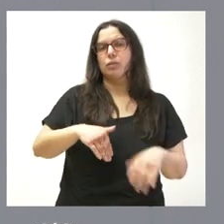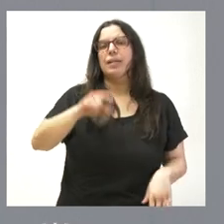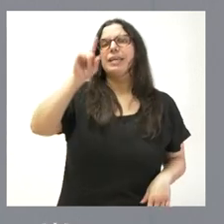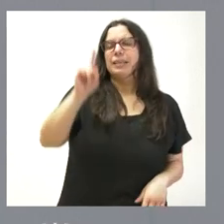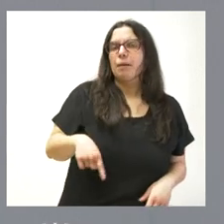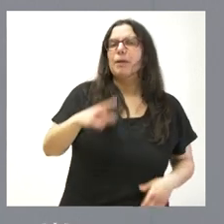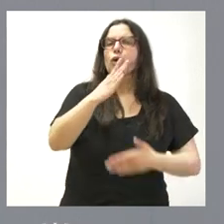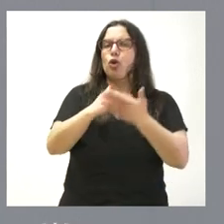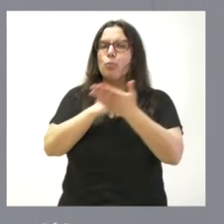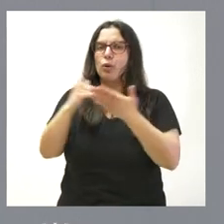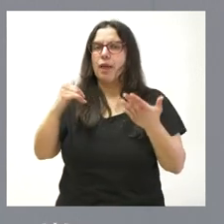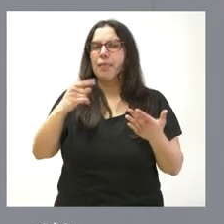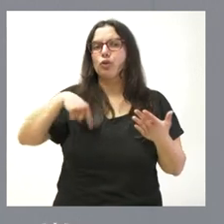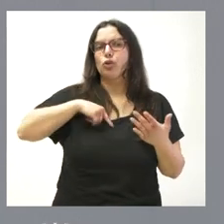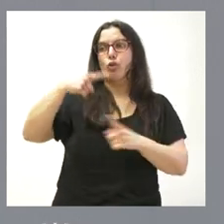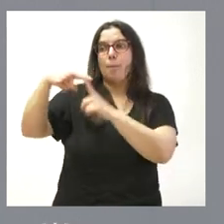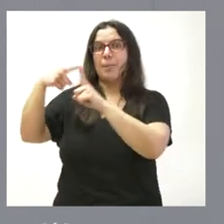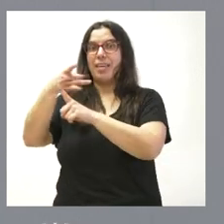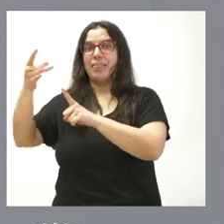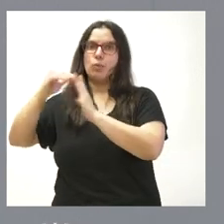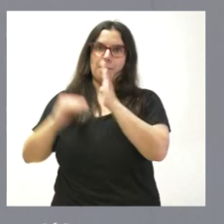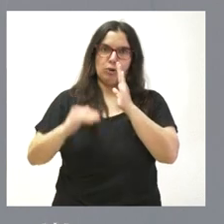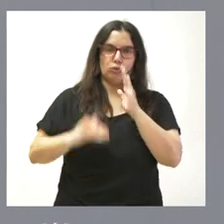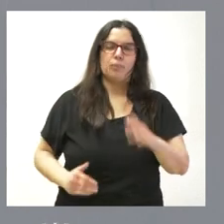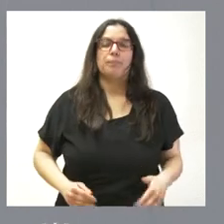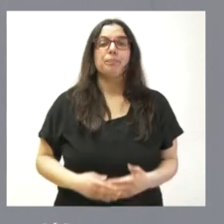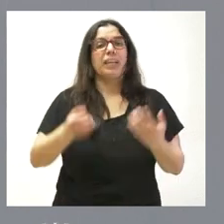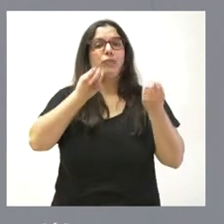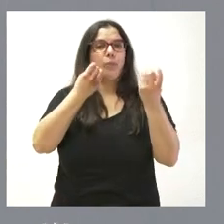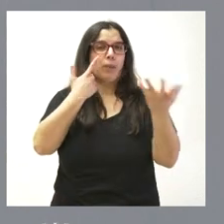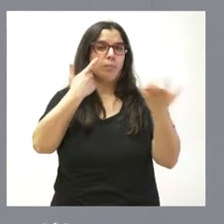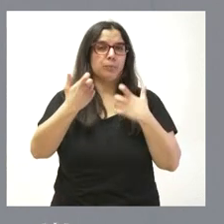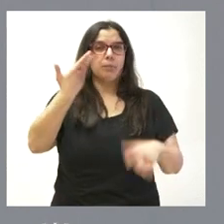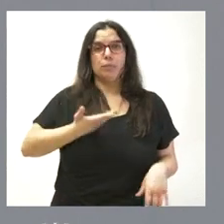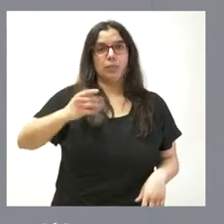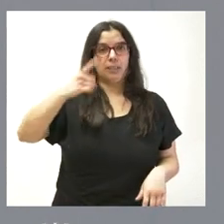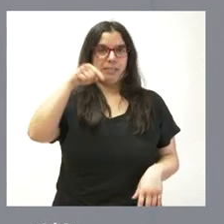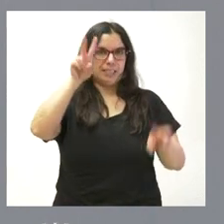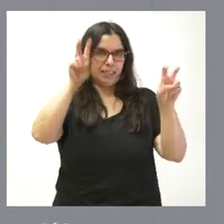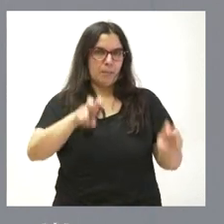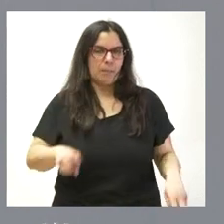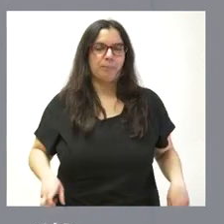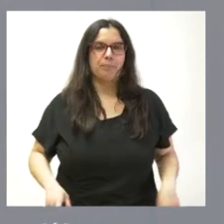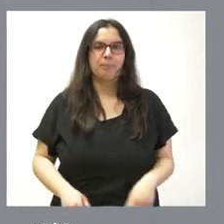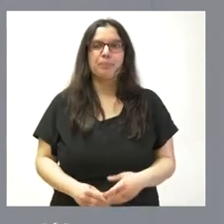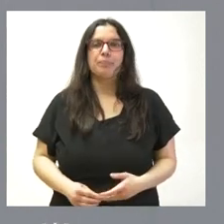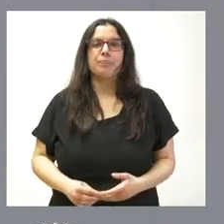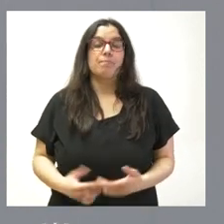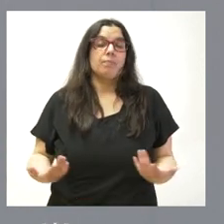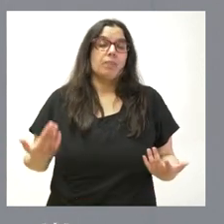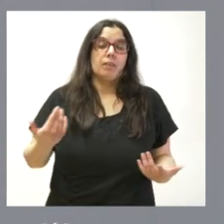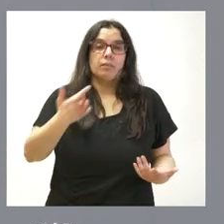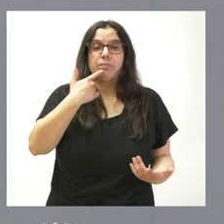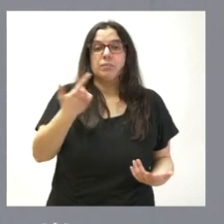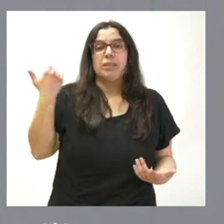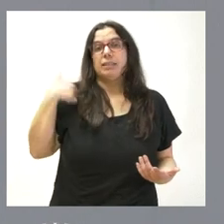también que están por debajo de la media española Esta es la información más relevante de este asunto que como les digo ya